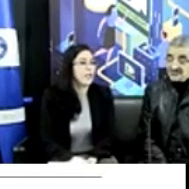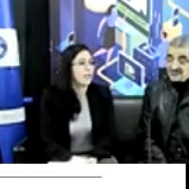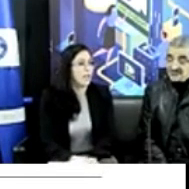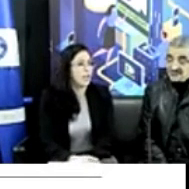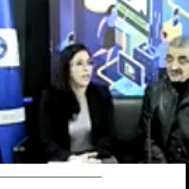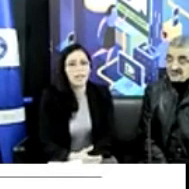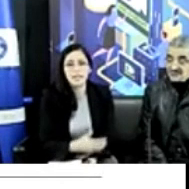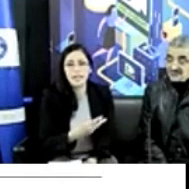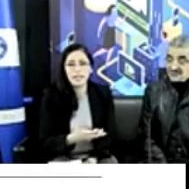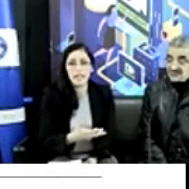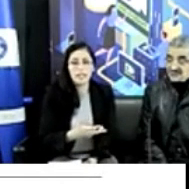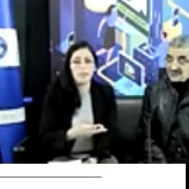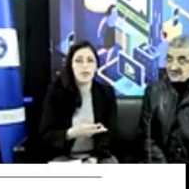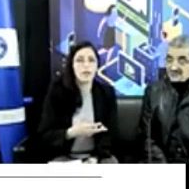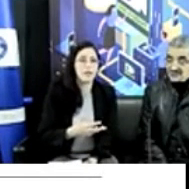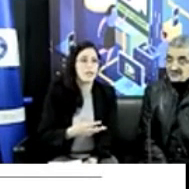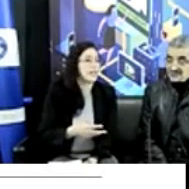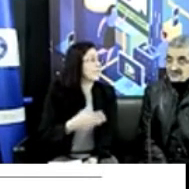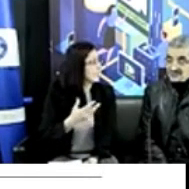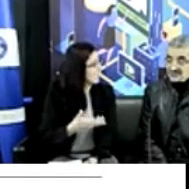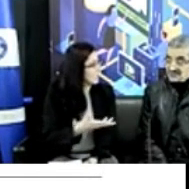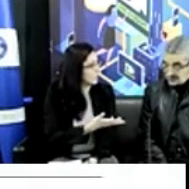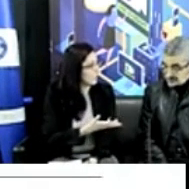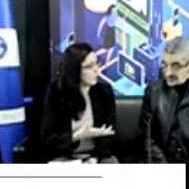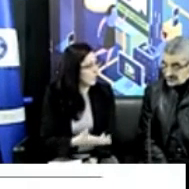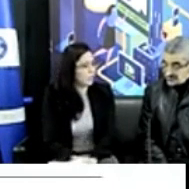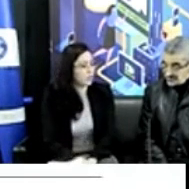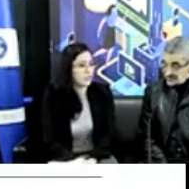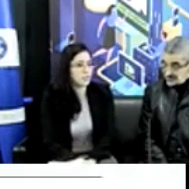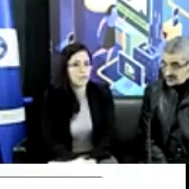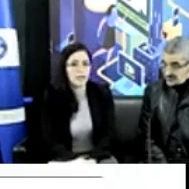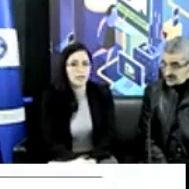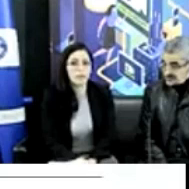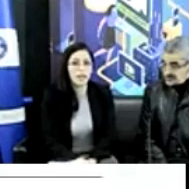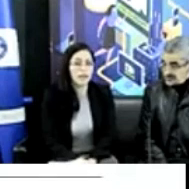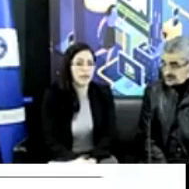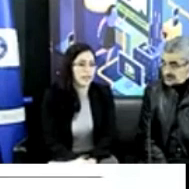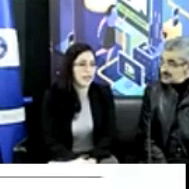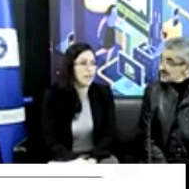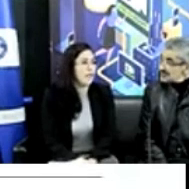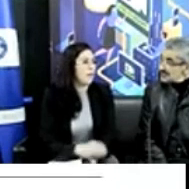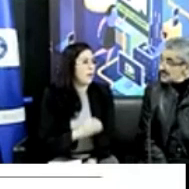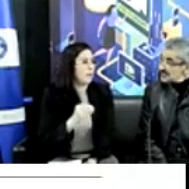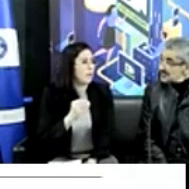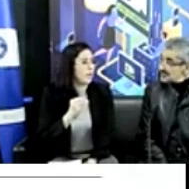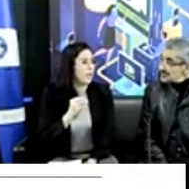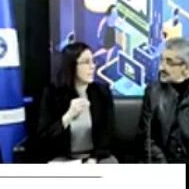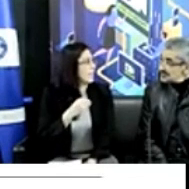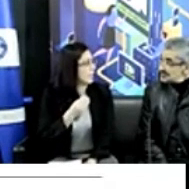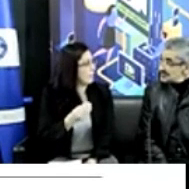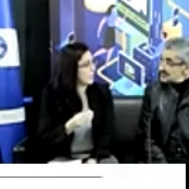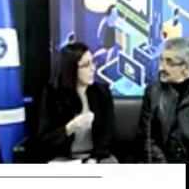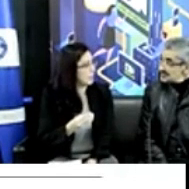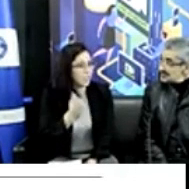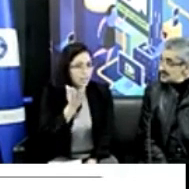viendo. Si les interesa poder conocer estas técnicas que el día de hoy nos has explicado, nos pueden contactar para poder hacer